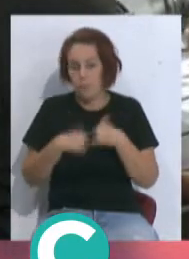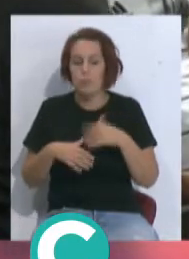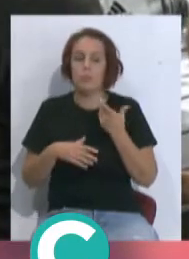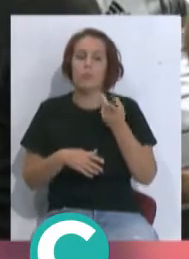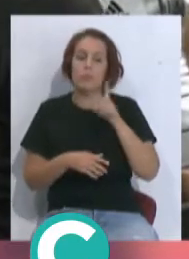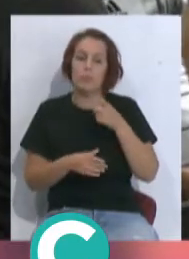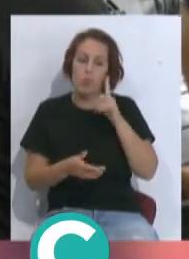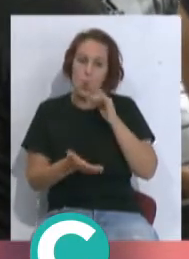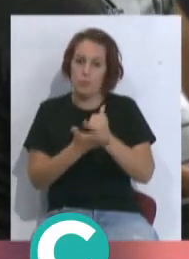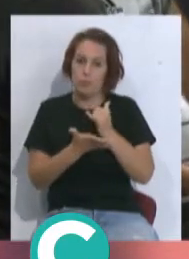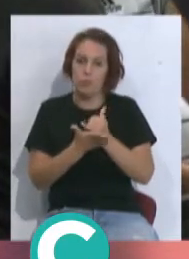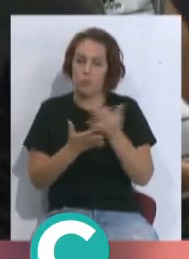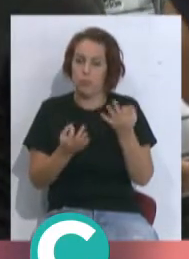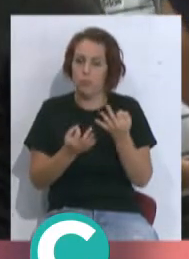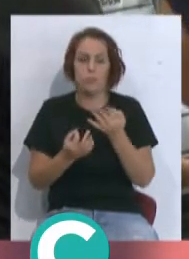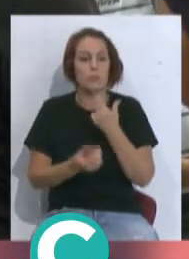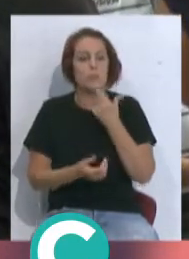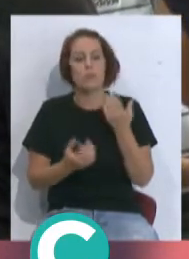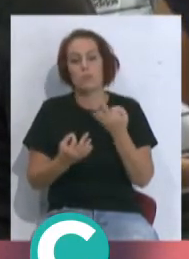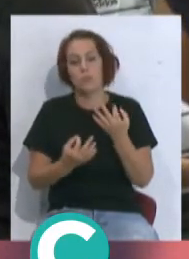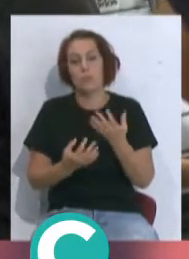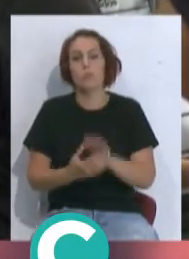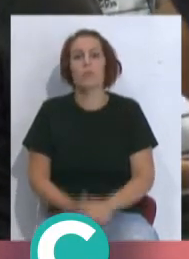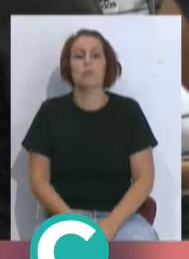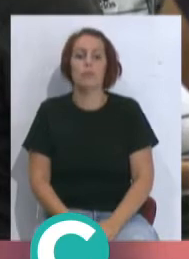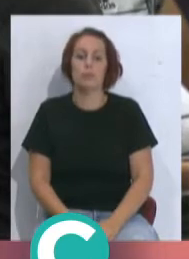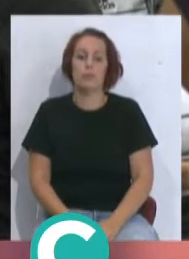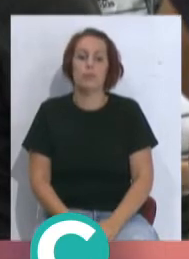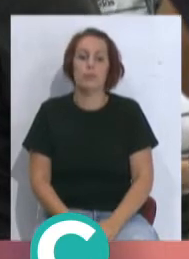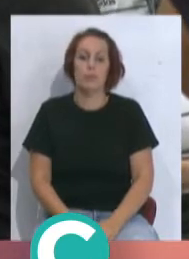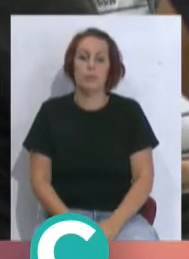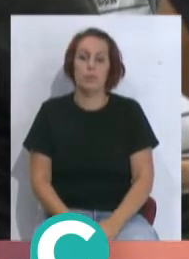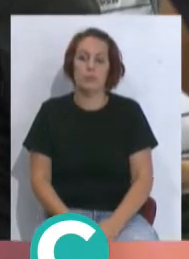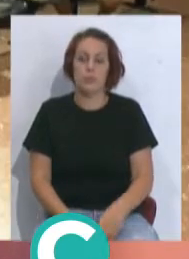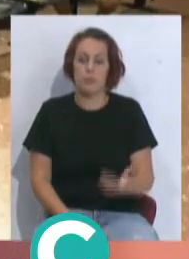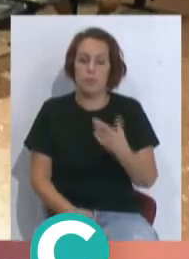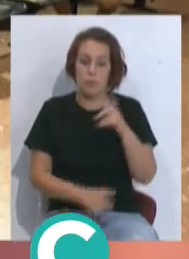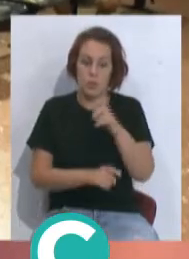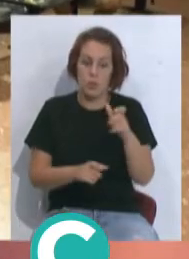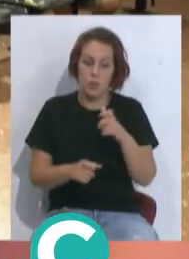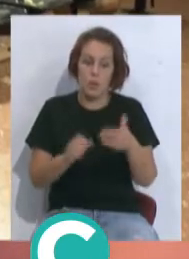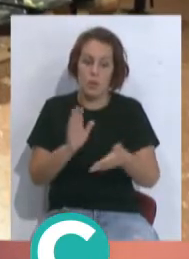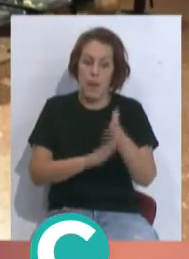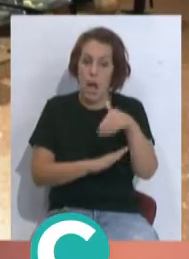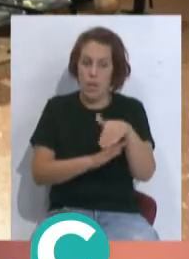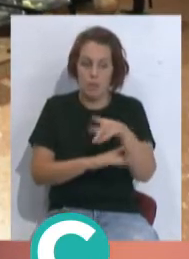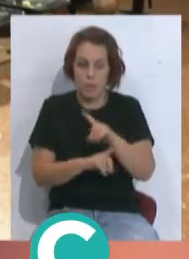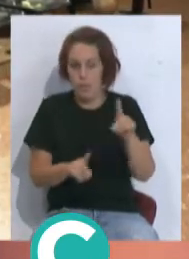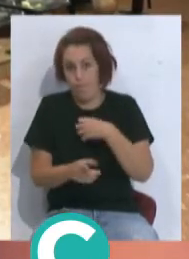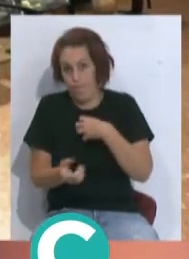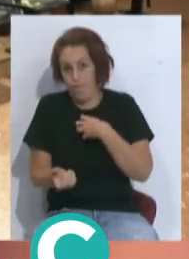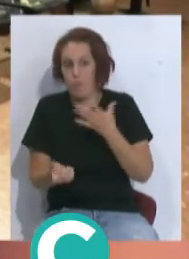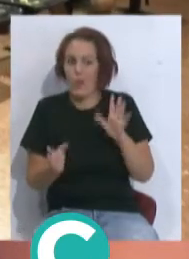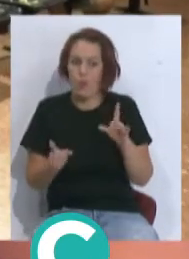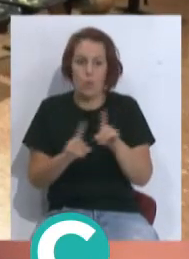argumentó y se justificó. Se dijo que claro, que no puede prohibir a la gente salir, pero lo que tampoco puede ser esto un desmadre